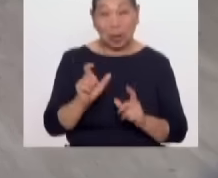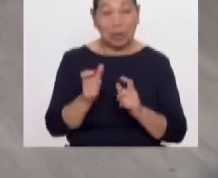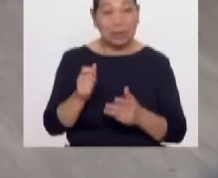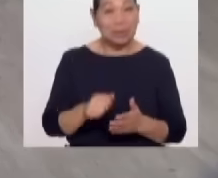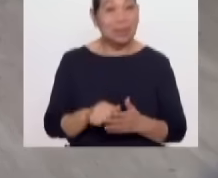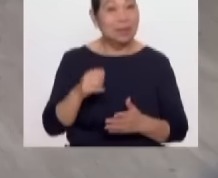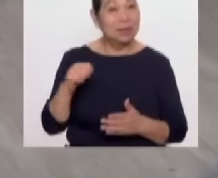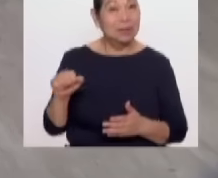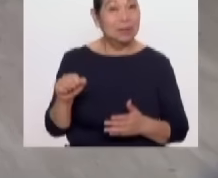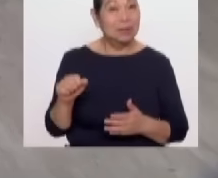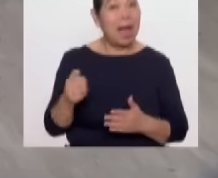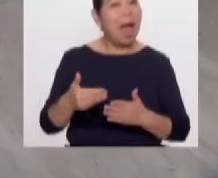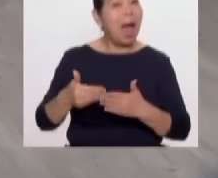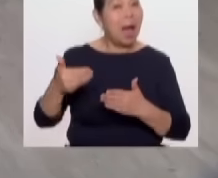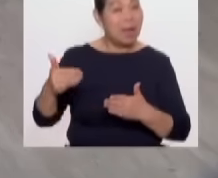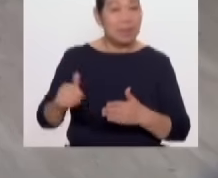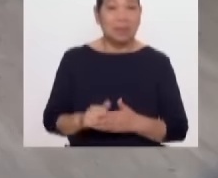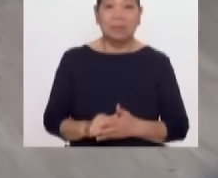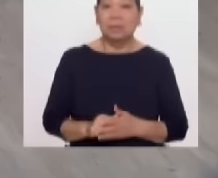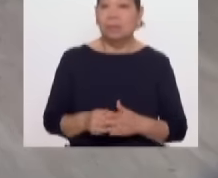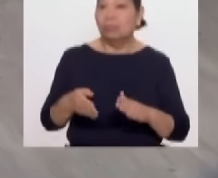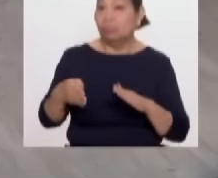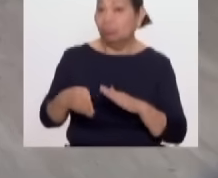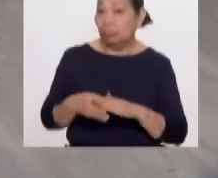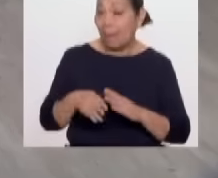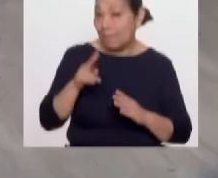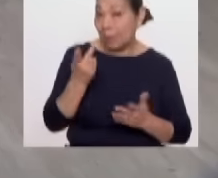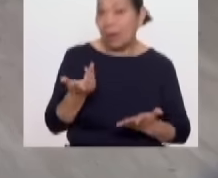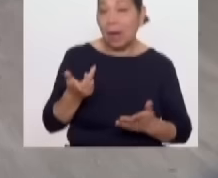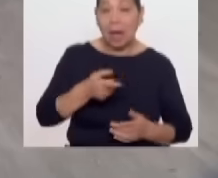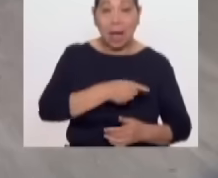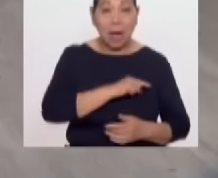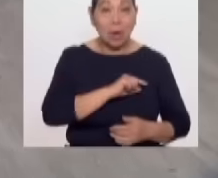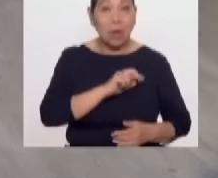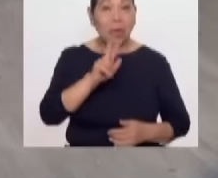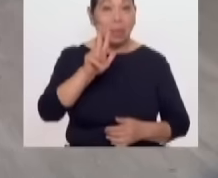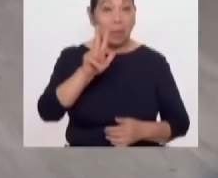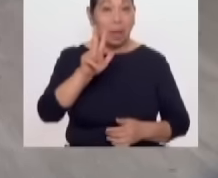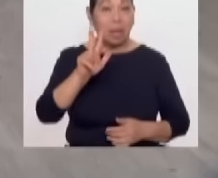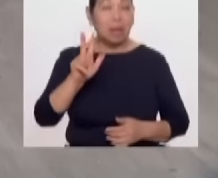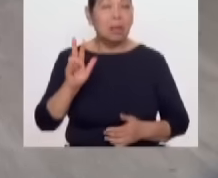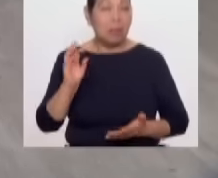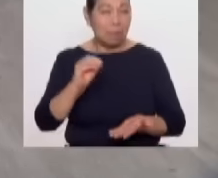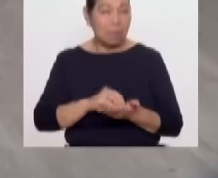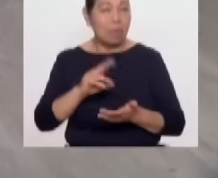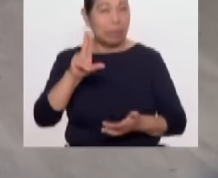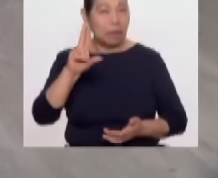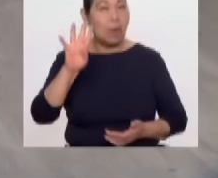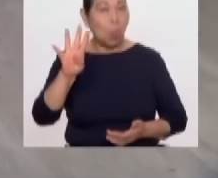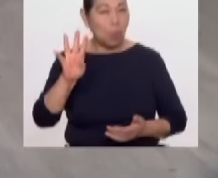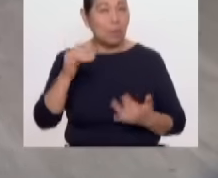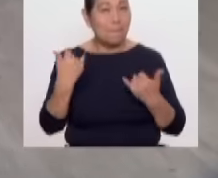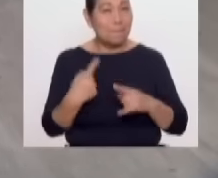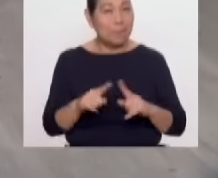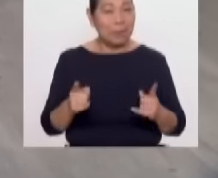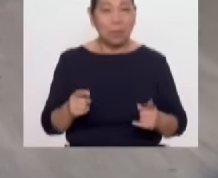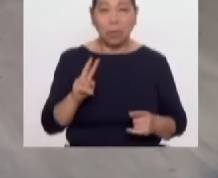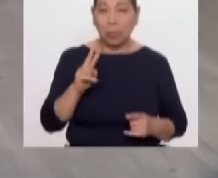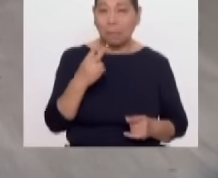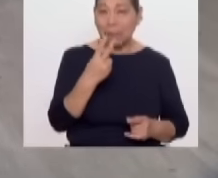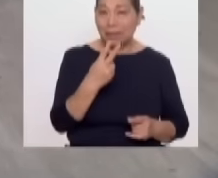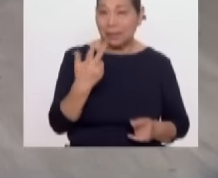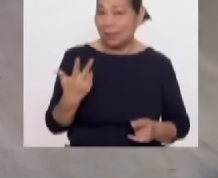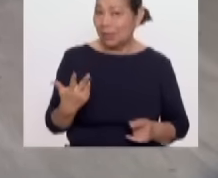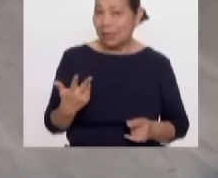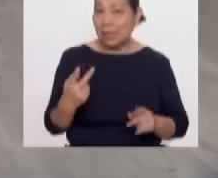ha salido en anteriores oportunidades o ha ingresado al Perú desde España en 34 ocasiones. Y ese año, solo en el